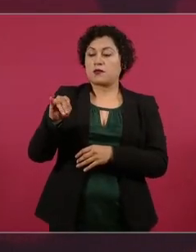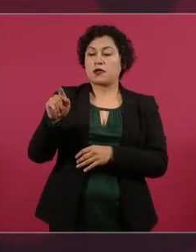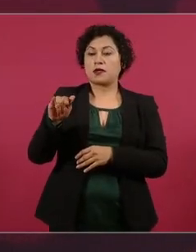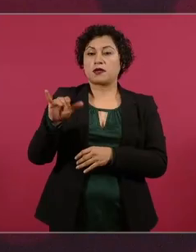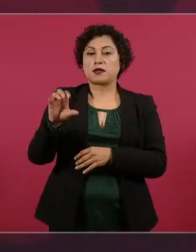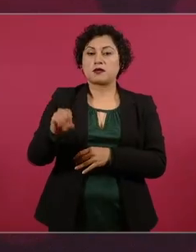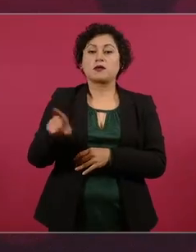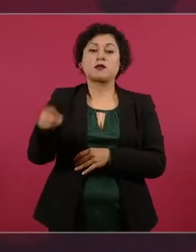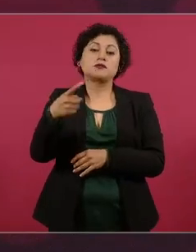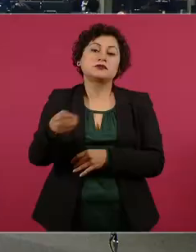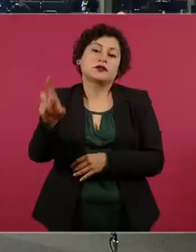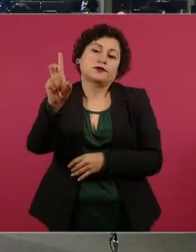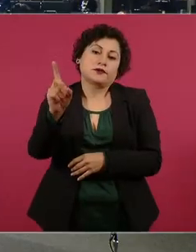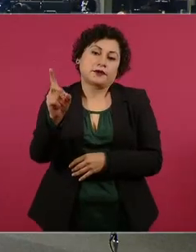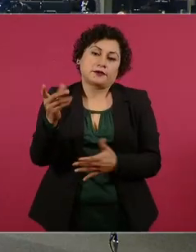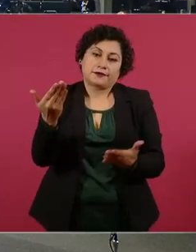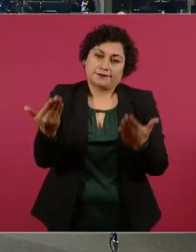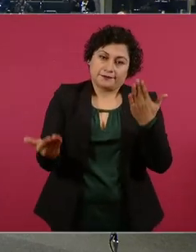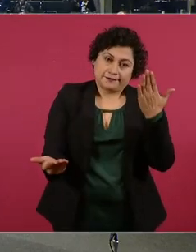Claro,